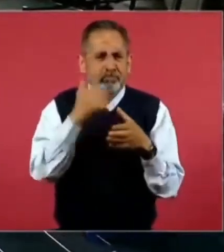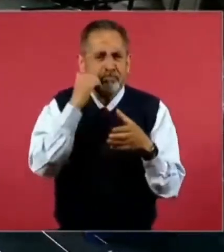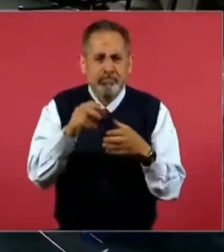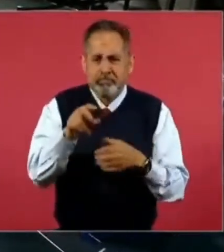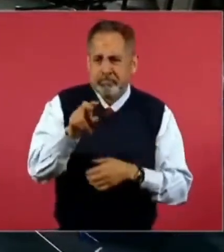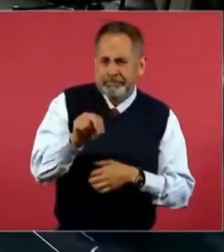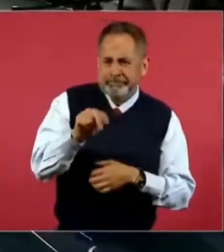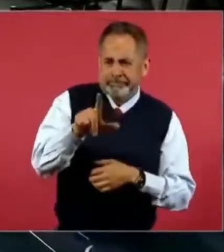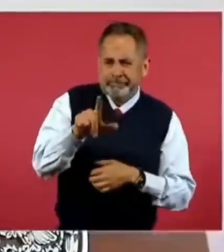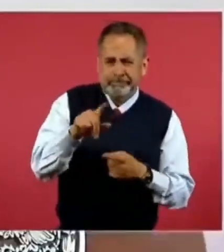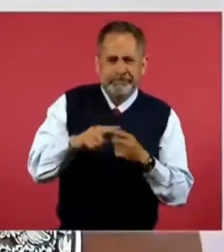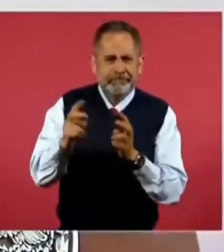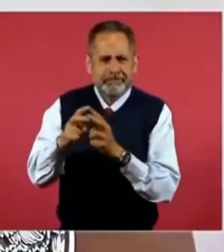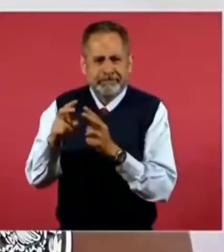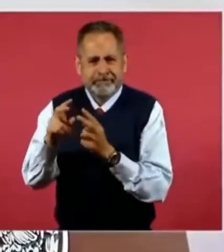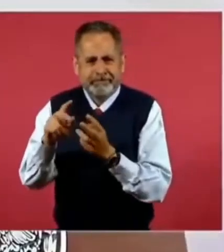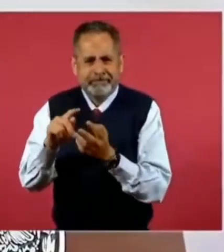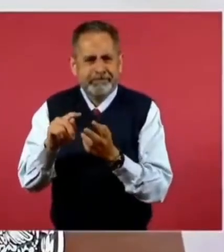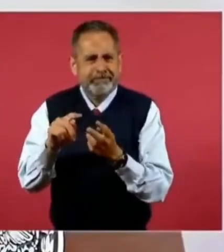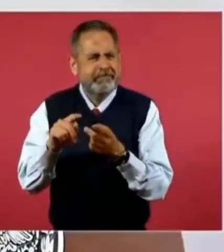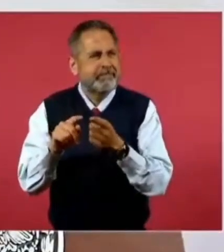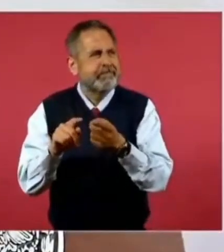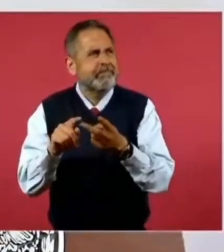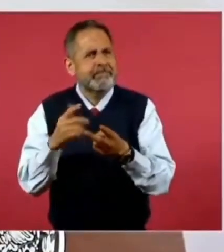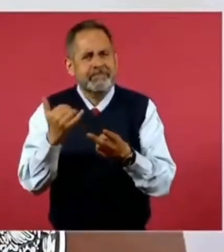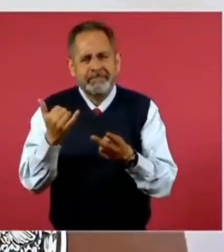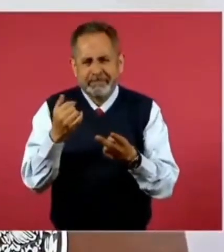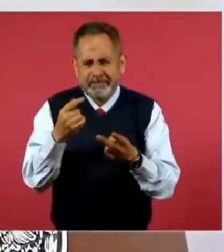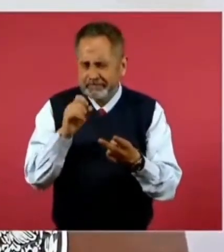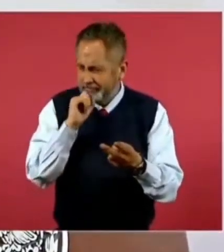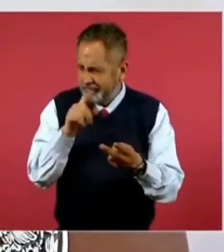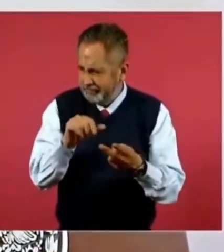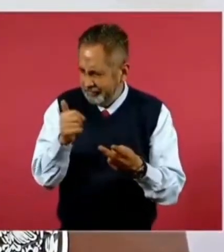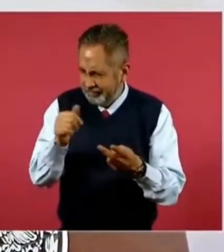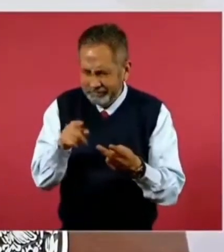León, Tamaulipas y